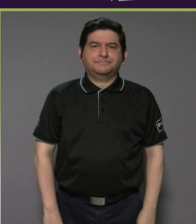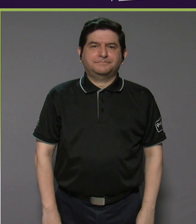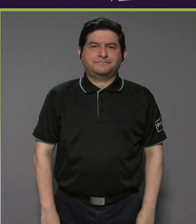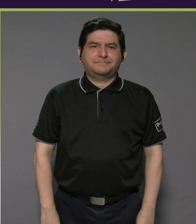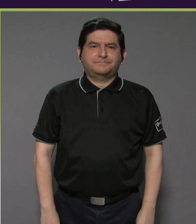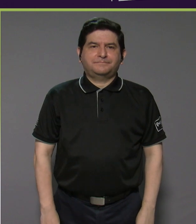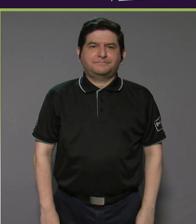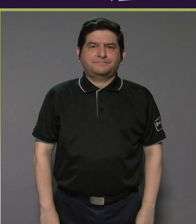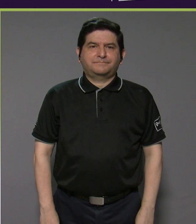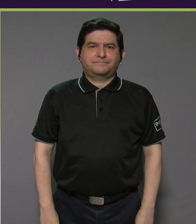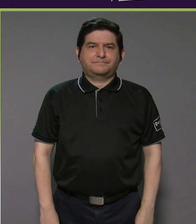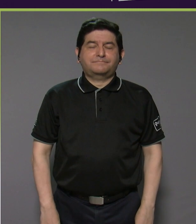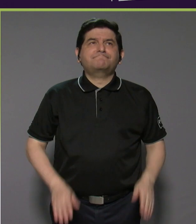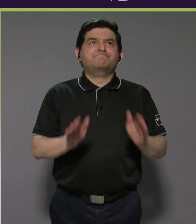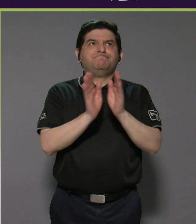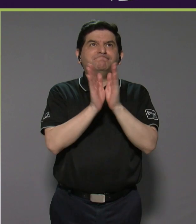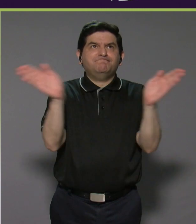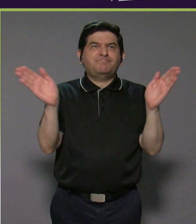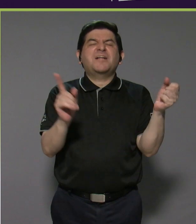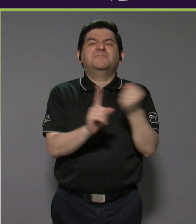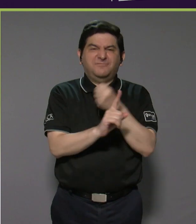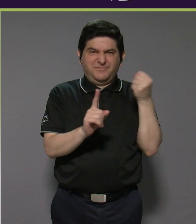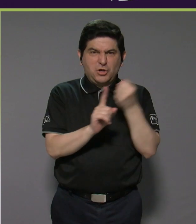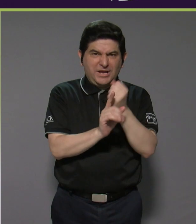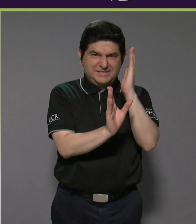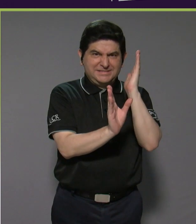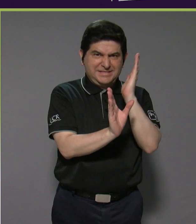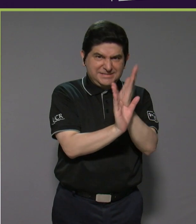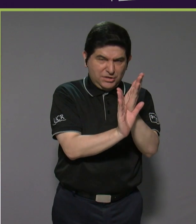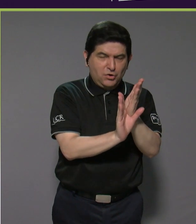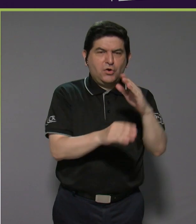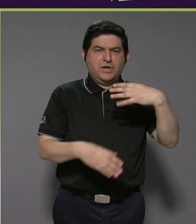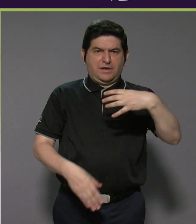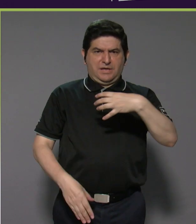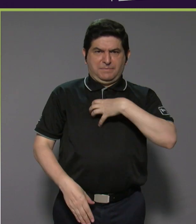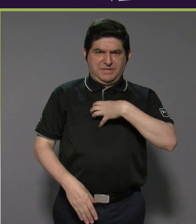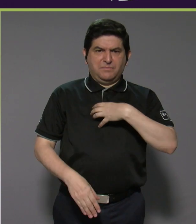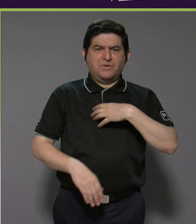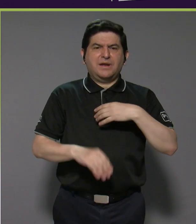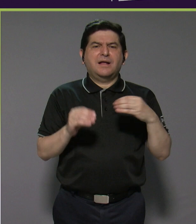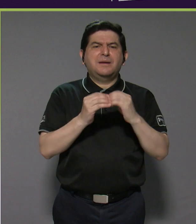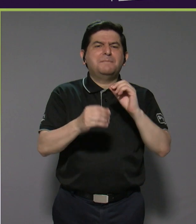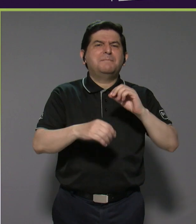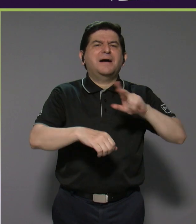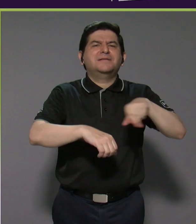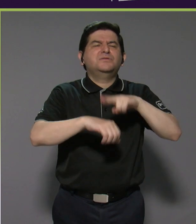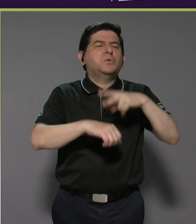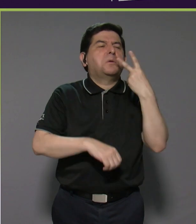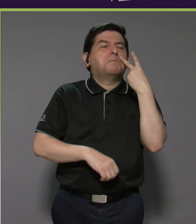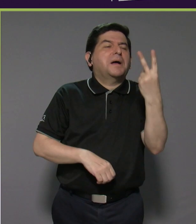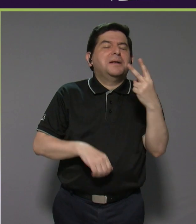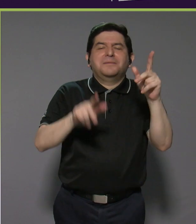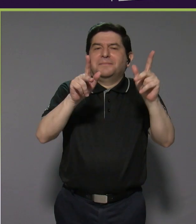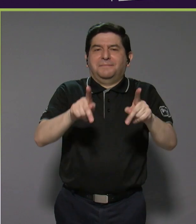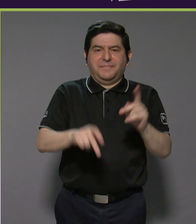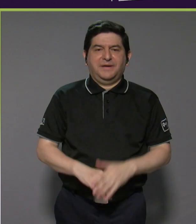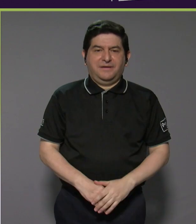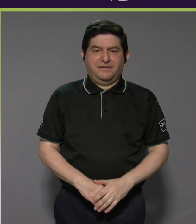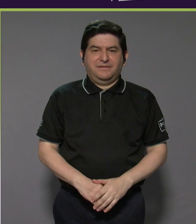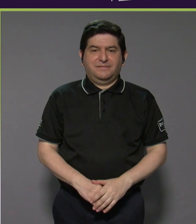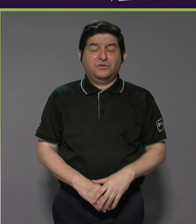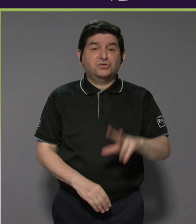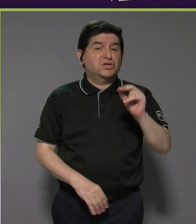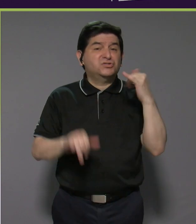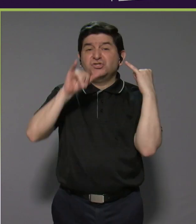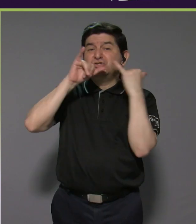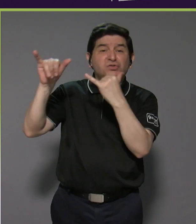Entonces, en general la violencia psicológica y patrimonial son las más comunes, son las más naturalizadas, entonces no